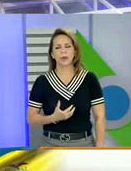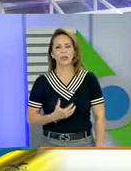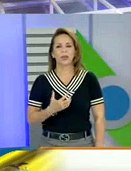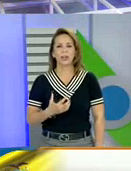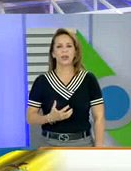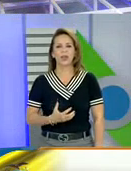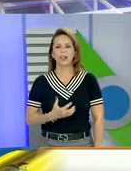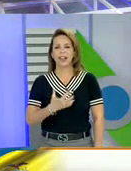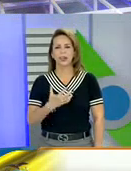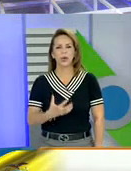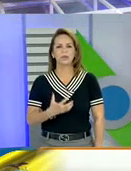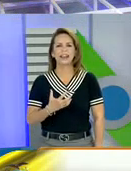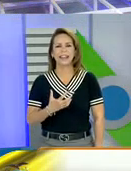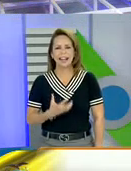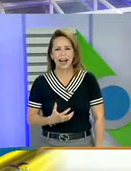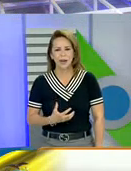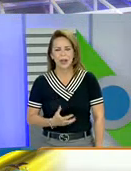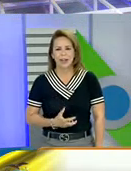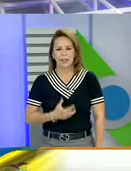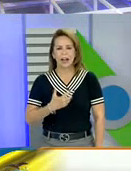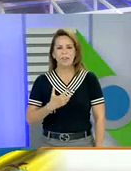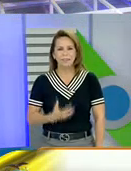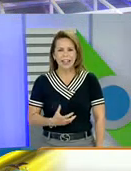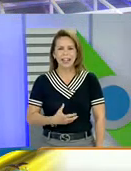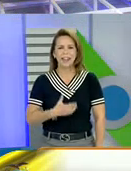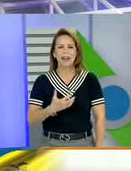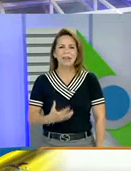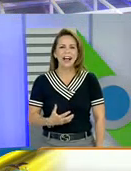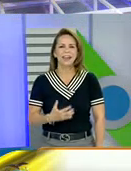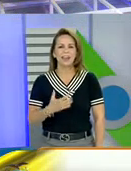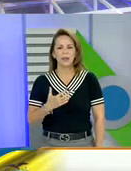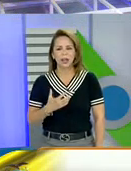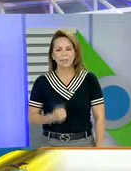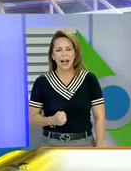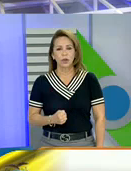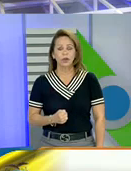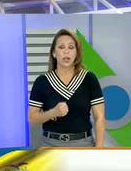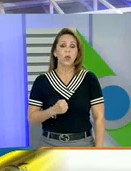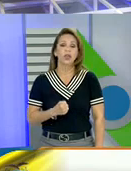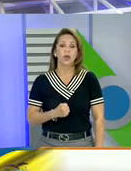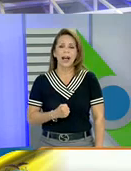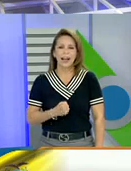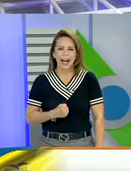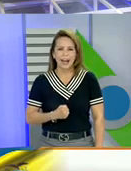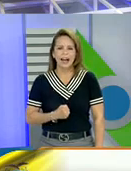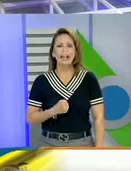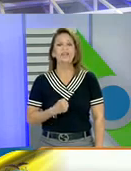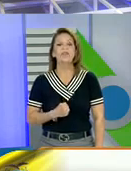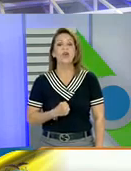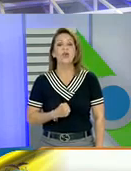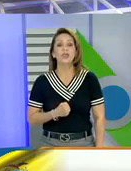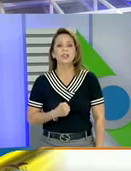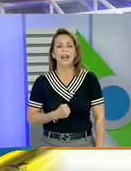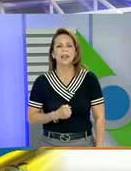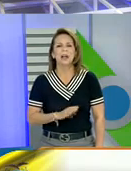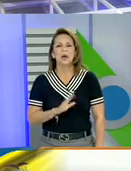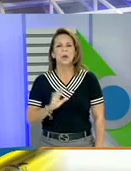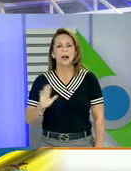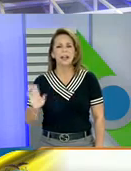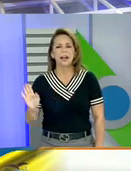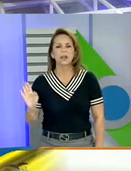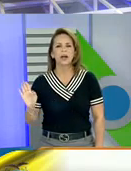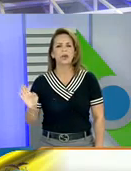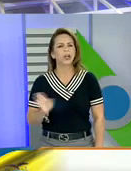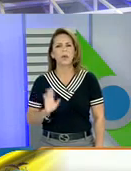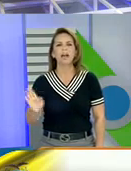apoyo, sobre todo del entorno más cercano, de la familia, de la madre, de los hermanos, y cuando hay garra y voluntad.